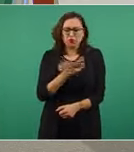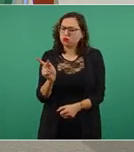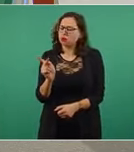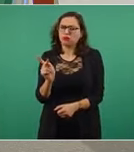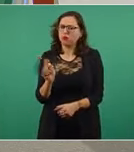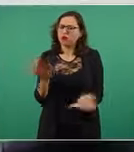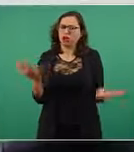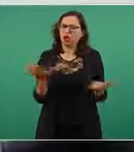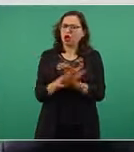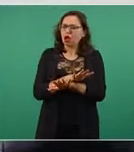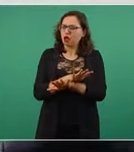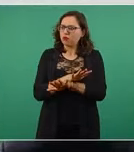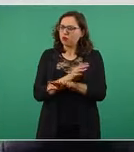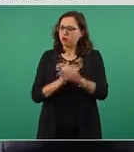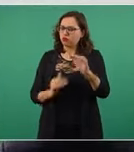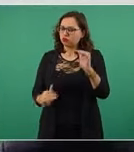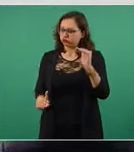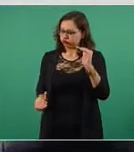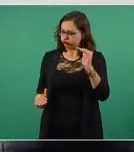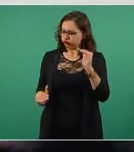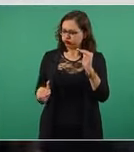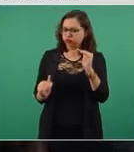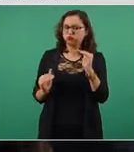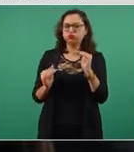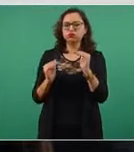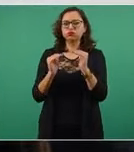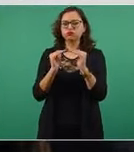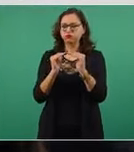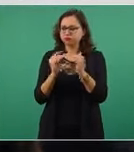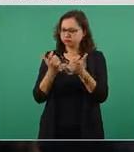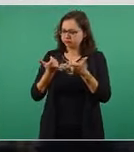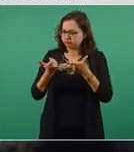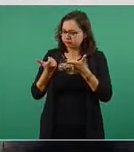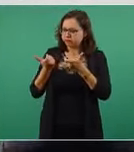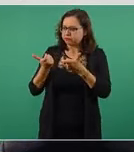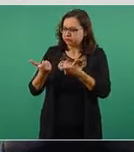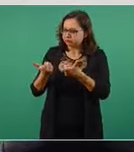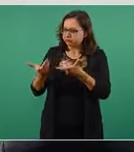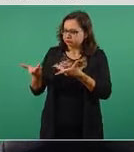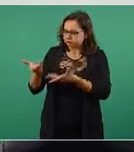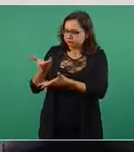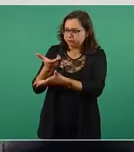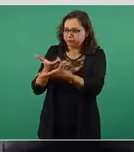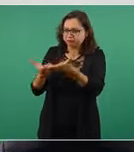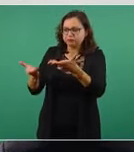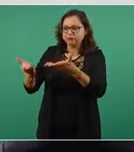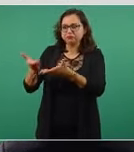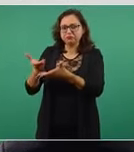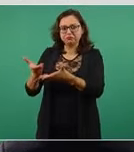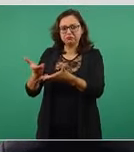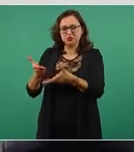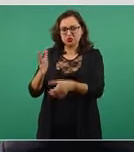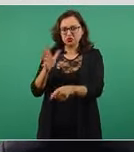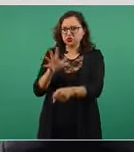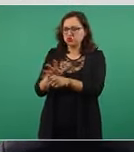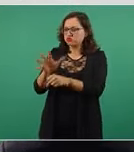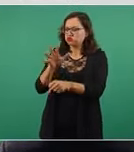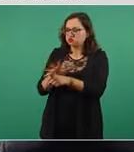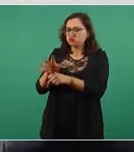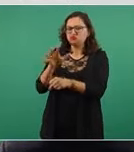si llegan a estar en condiciones de satisfacer sus necesidades